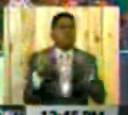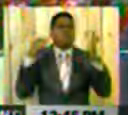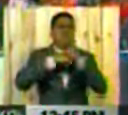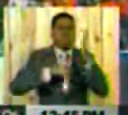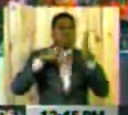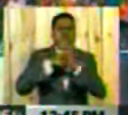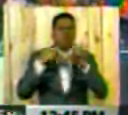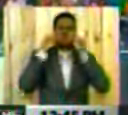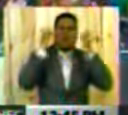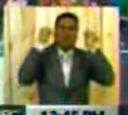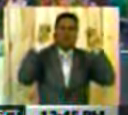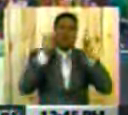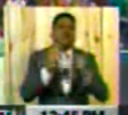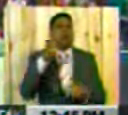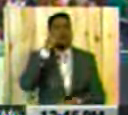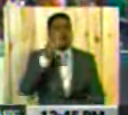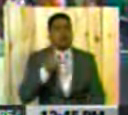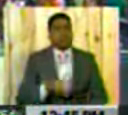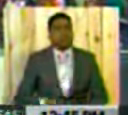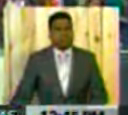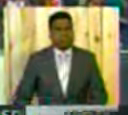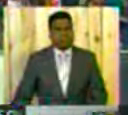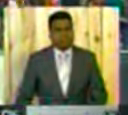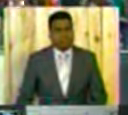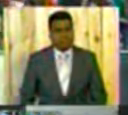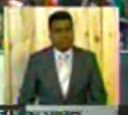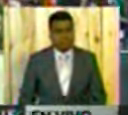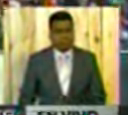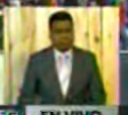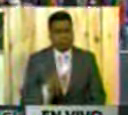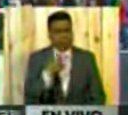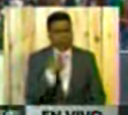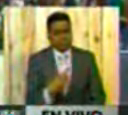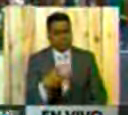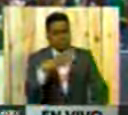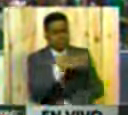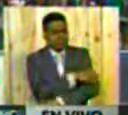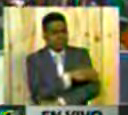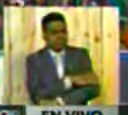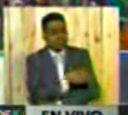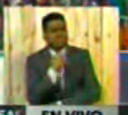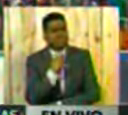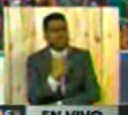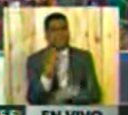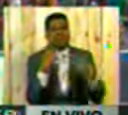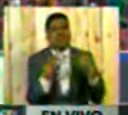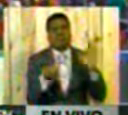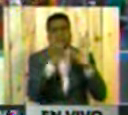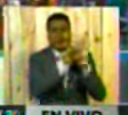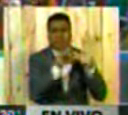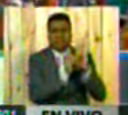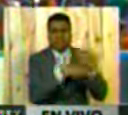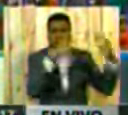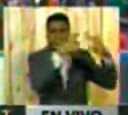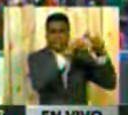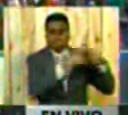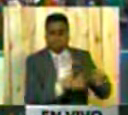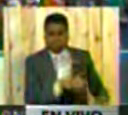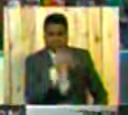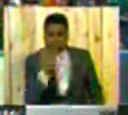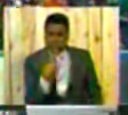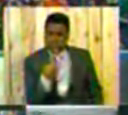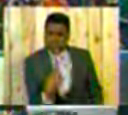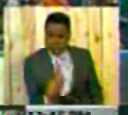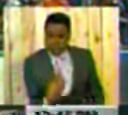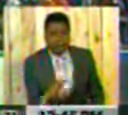que un pueblo movilizado en la calle. Los sectores de la oposición dicen que es ilegítima la aprobación por parte del Tribunal Supremo del presupuesto de la Nación. Bueno, ellos van a decir eso,